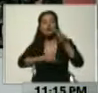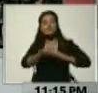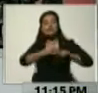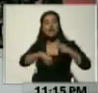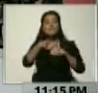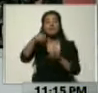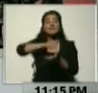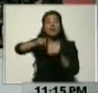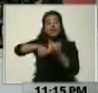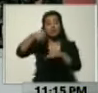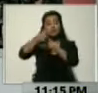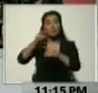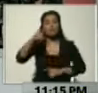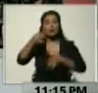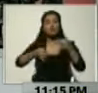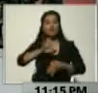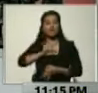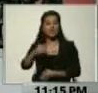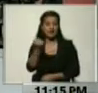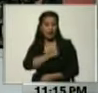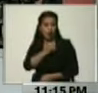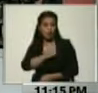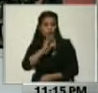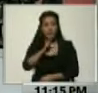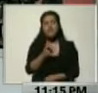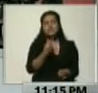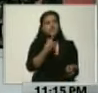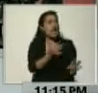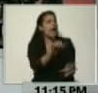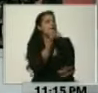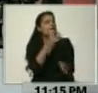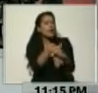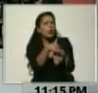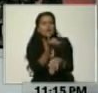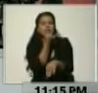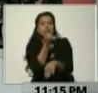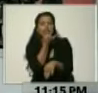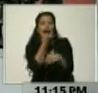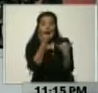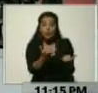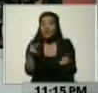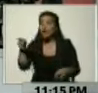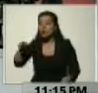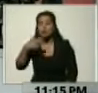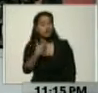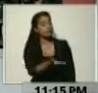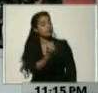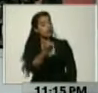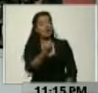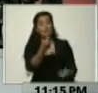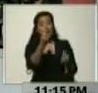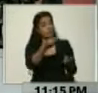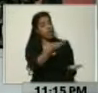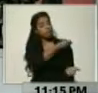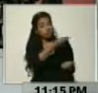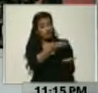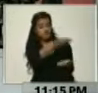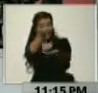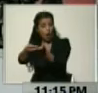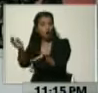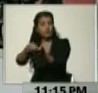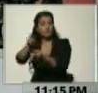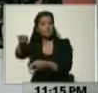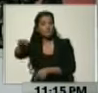Justicia de Chacao. Después del supuesto error, ahora están solicitando el reembolso del dinero al proveedor. Por